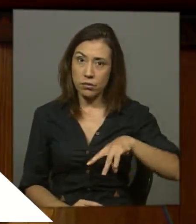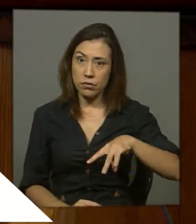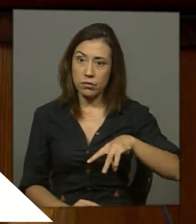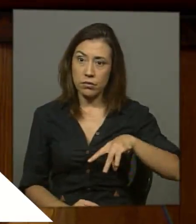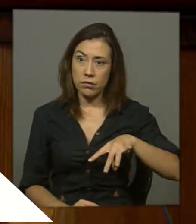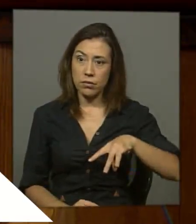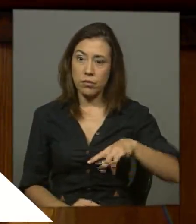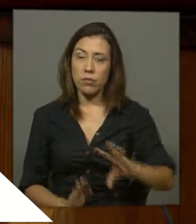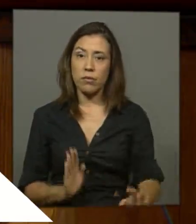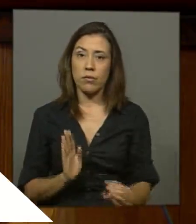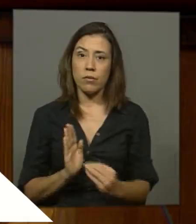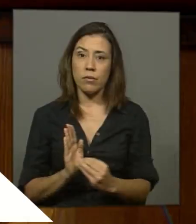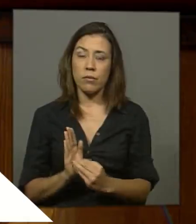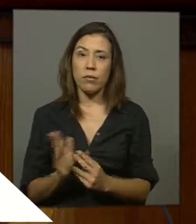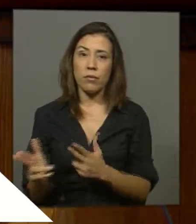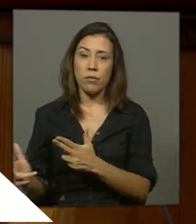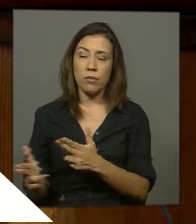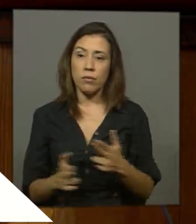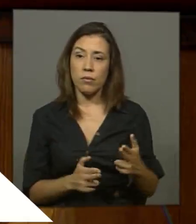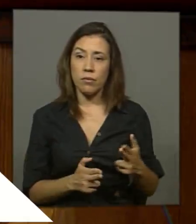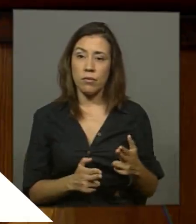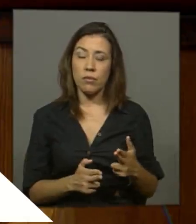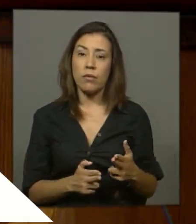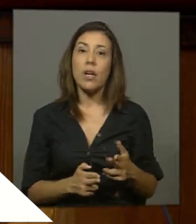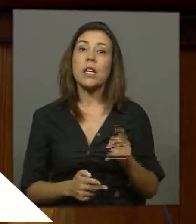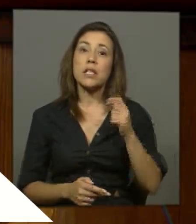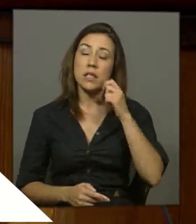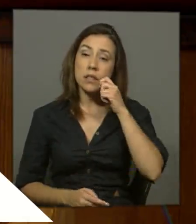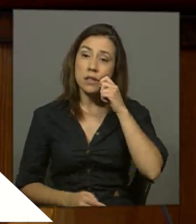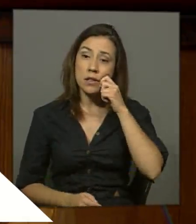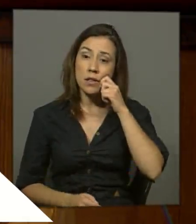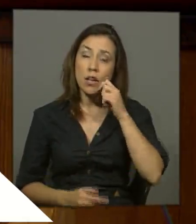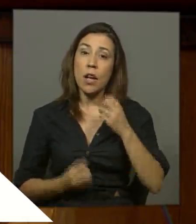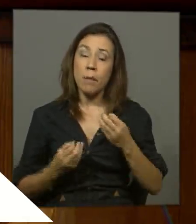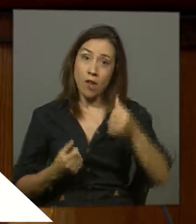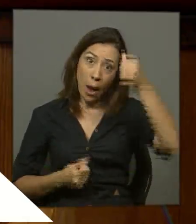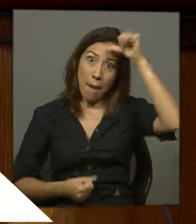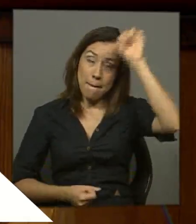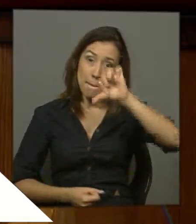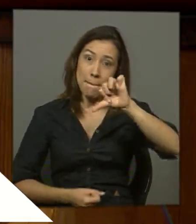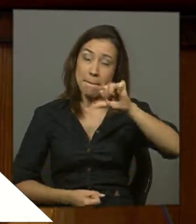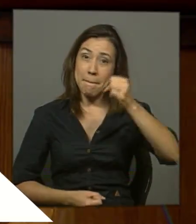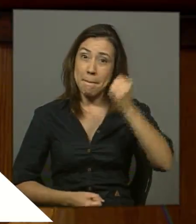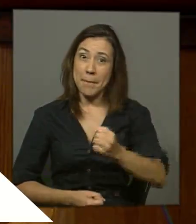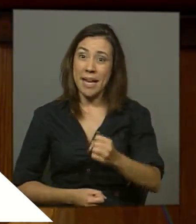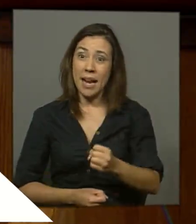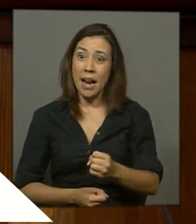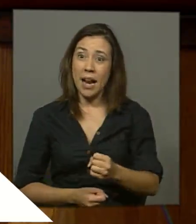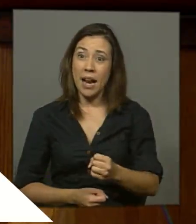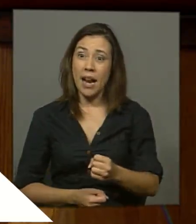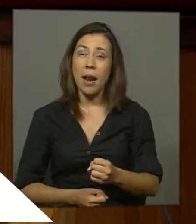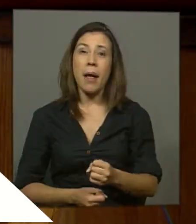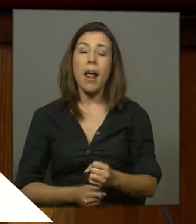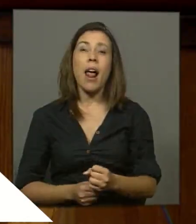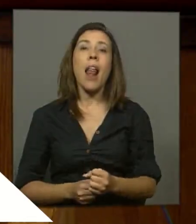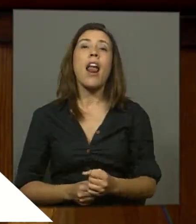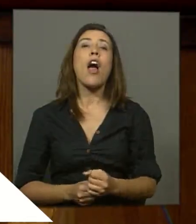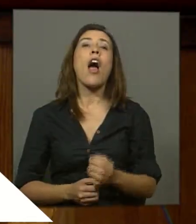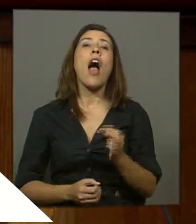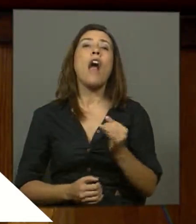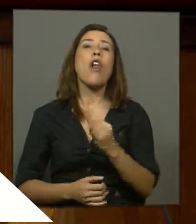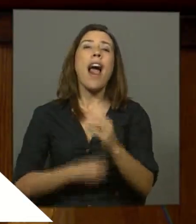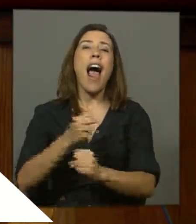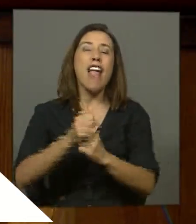que calificar un acto terrorista tiene consecuencias no solo penales propiamente Tales de las penas que se deben